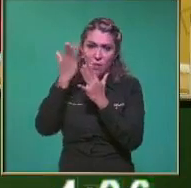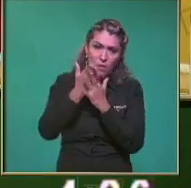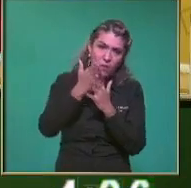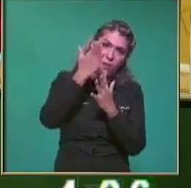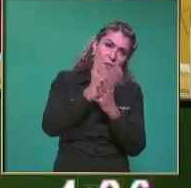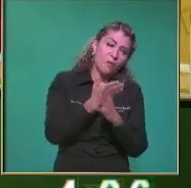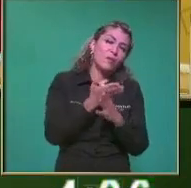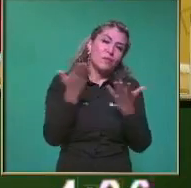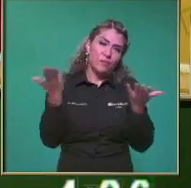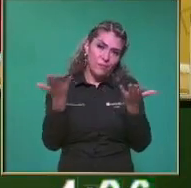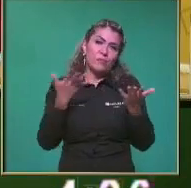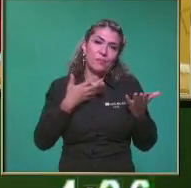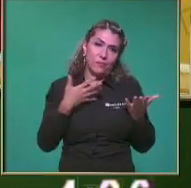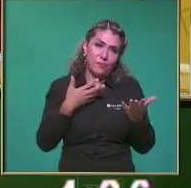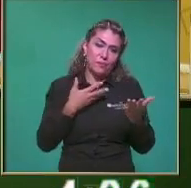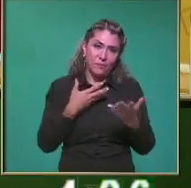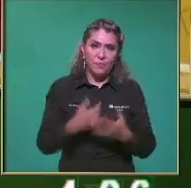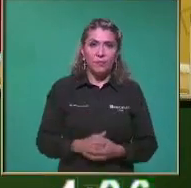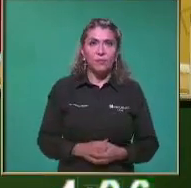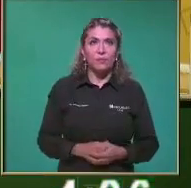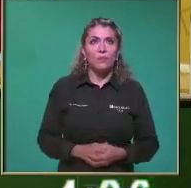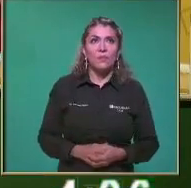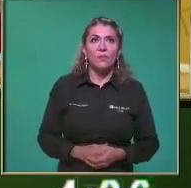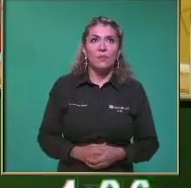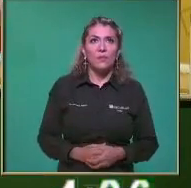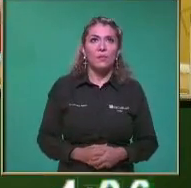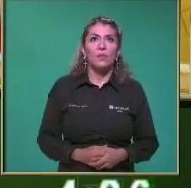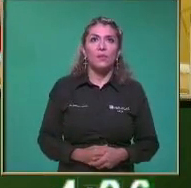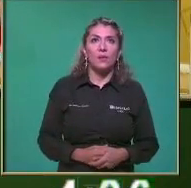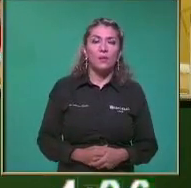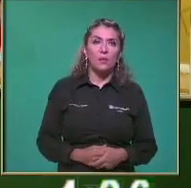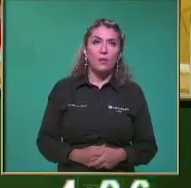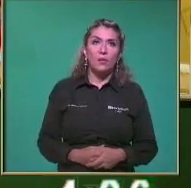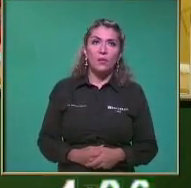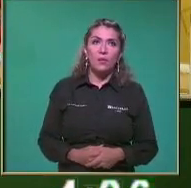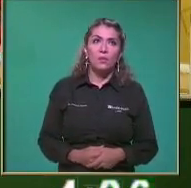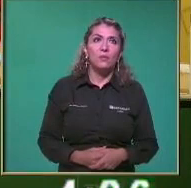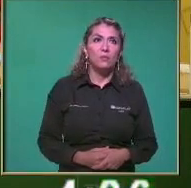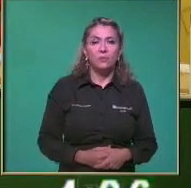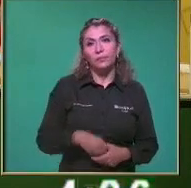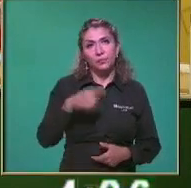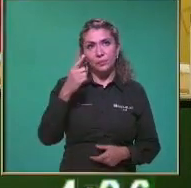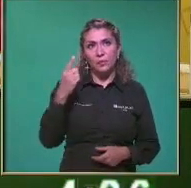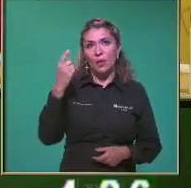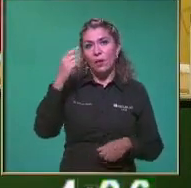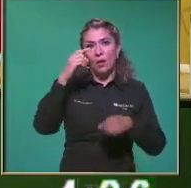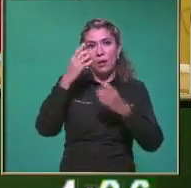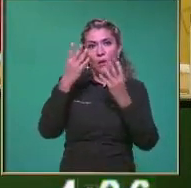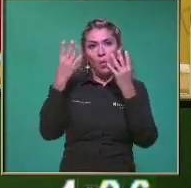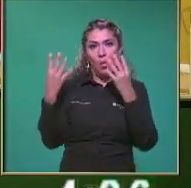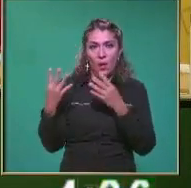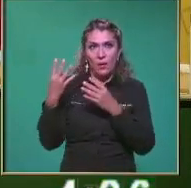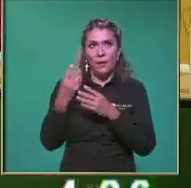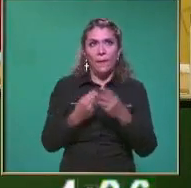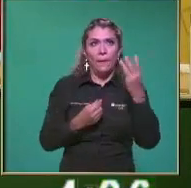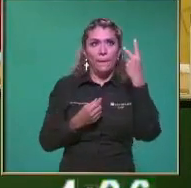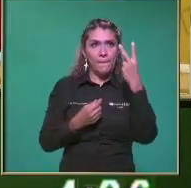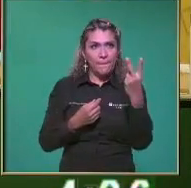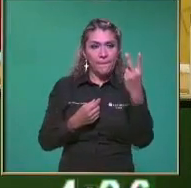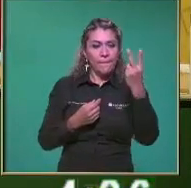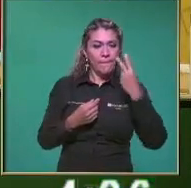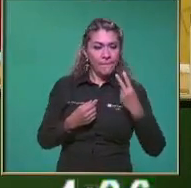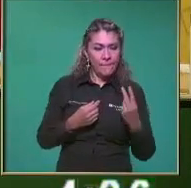es la cantidad que tiene para que sea el entero, ¿sí? Bueno, entonces aquí, solo por mostrarles, como les decía, yo